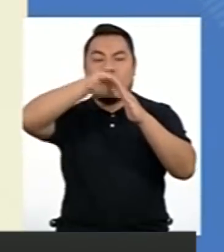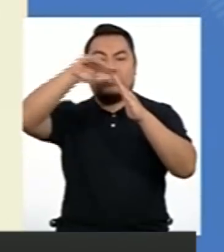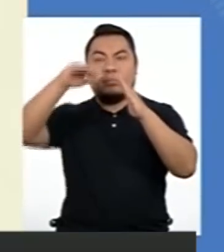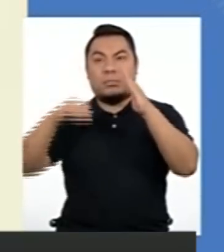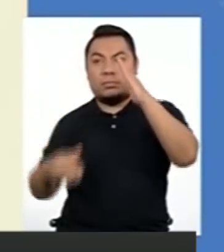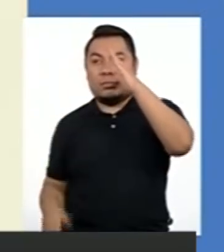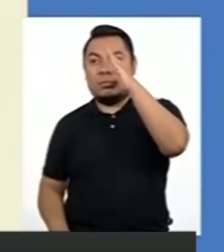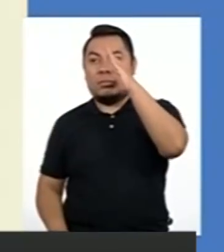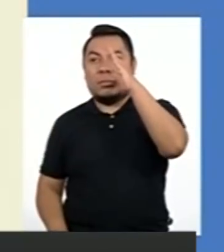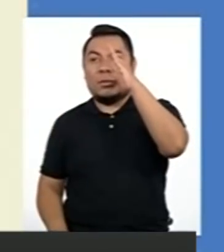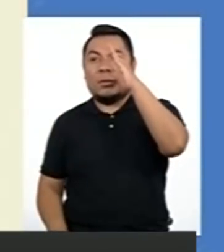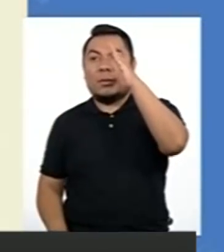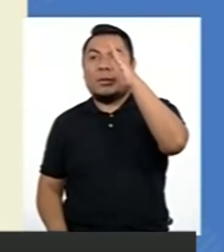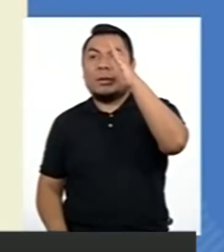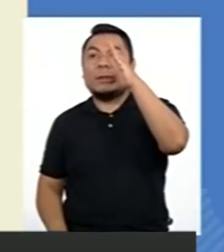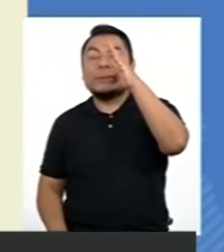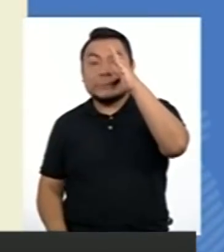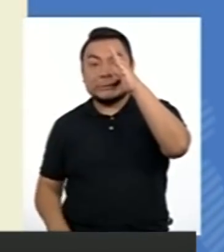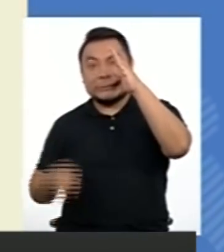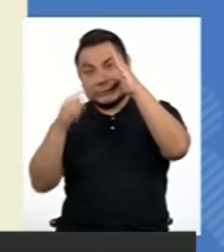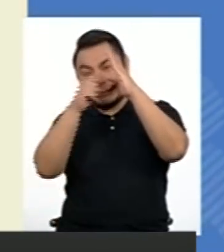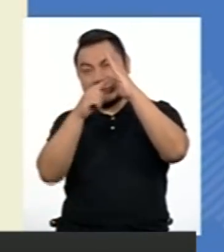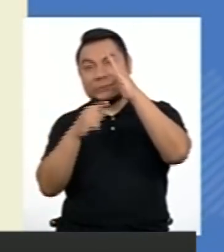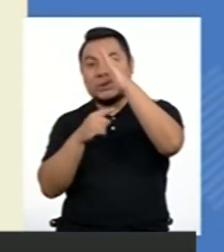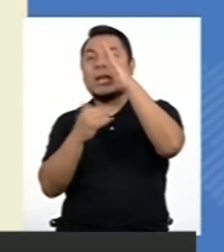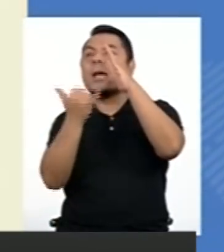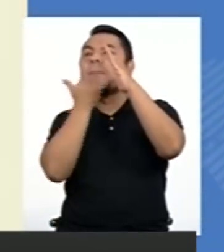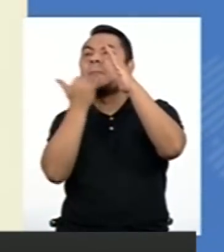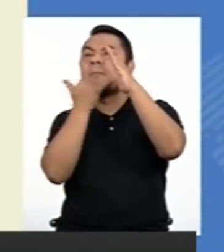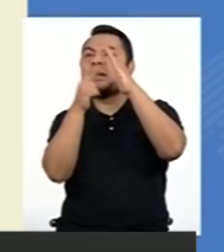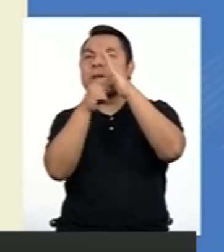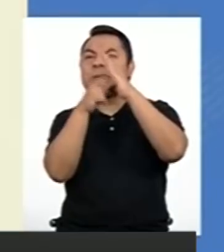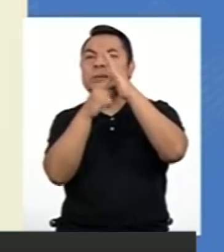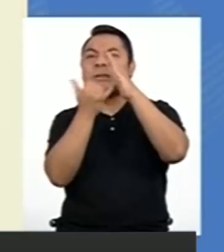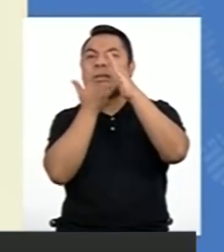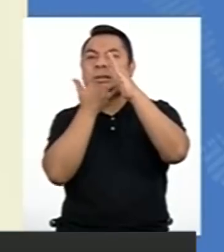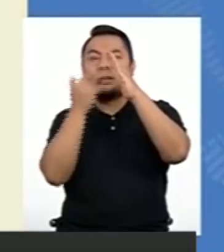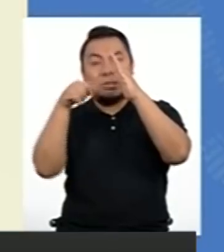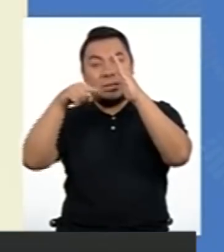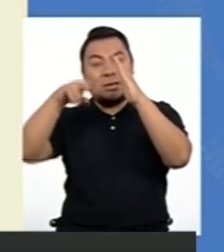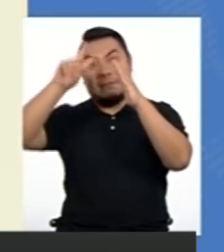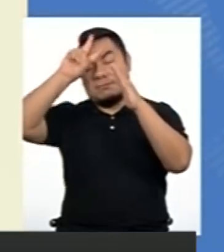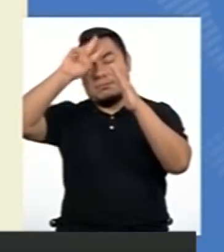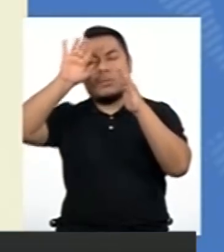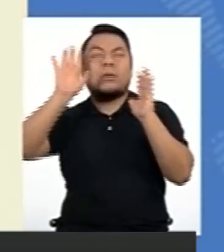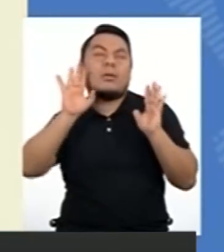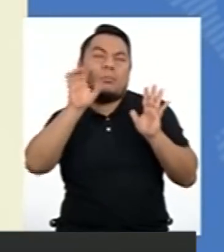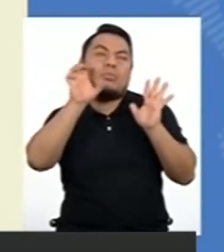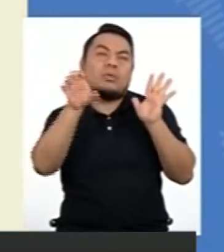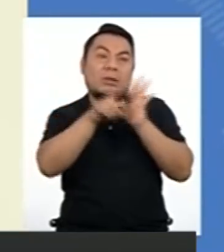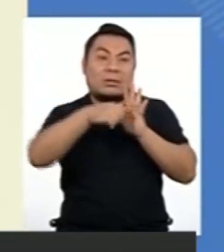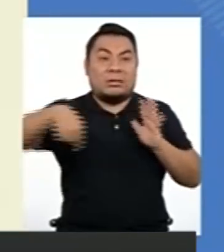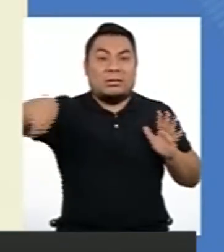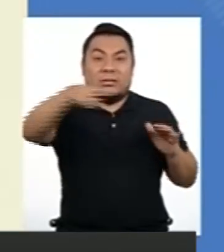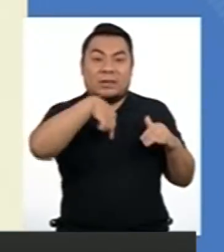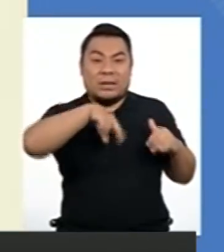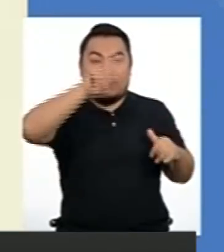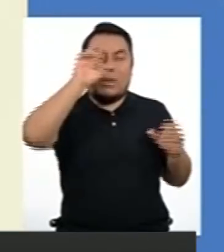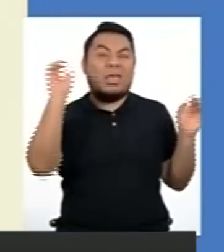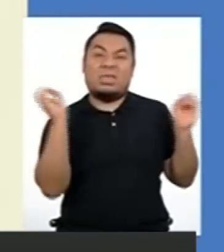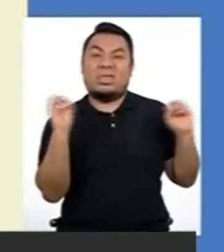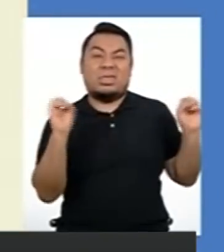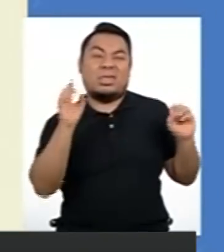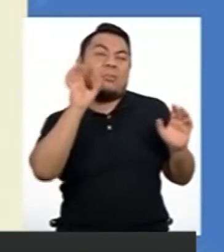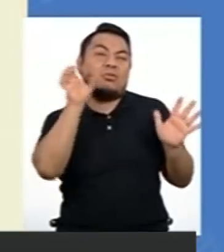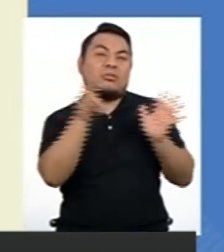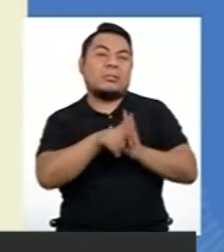es la curva de qué pasaría, qué hubiera pasado en el país si no hubiéramos hecho nada, ¿no?